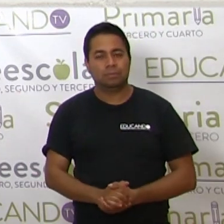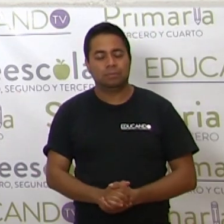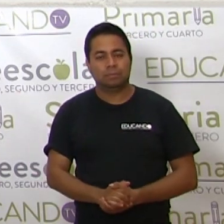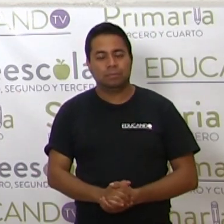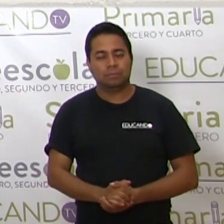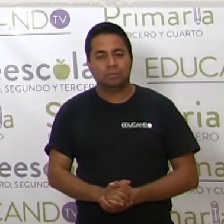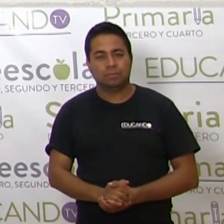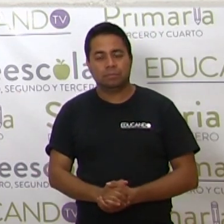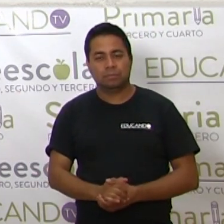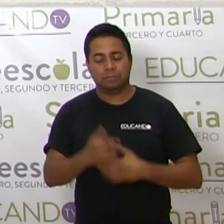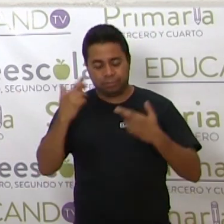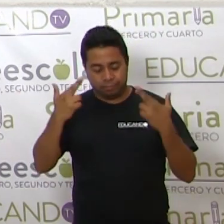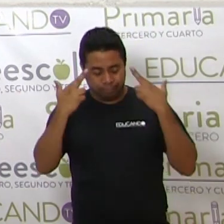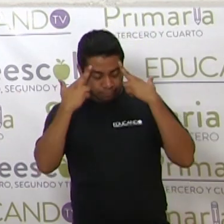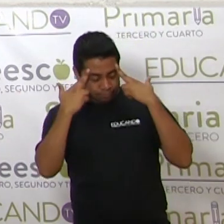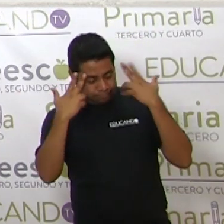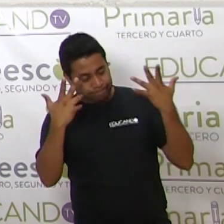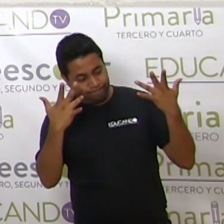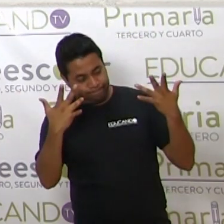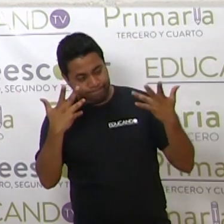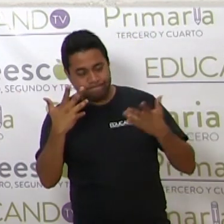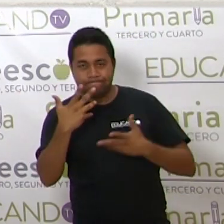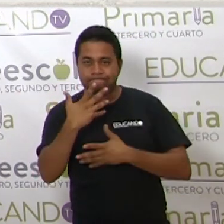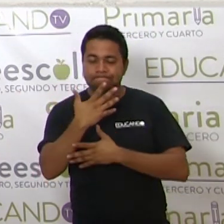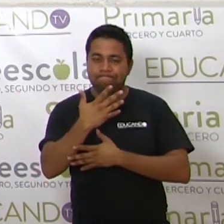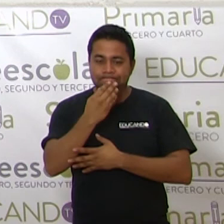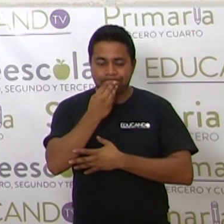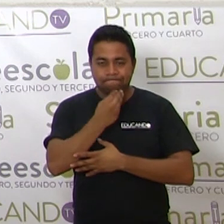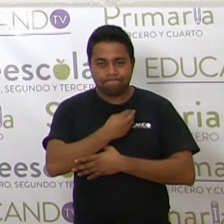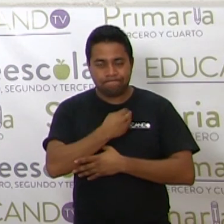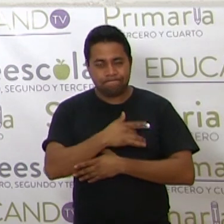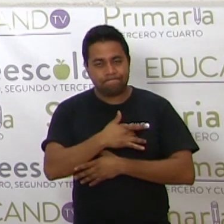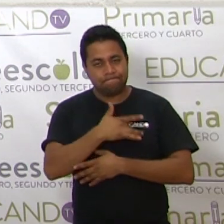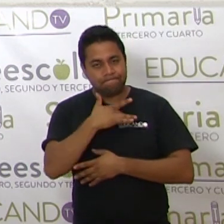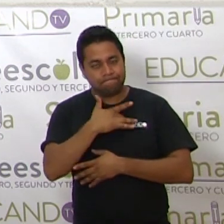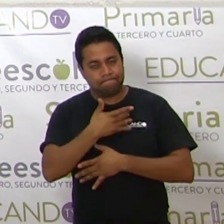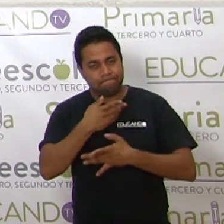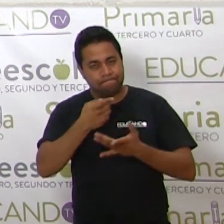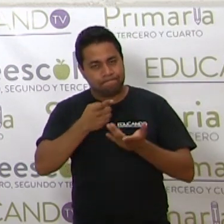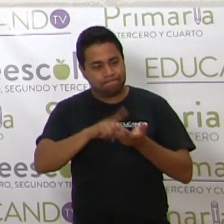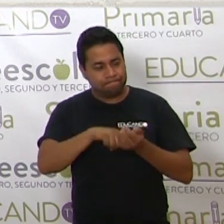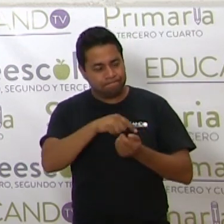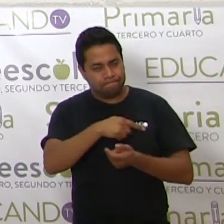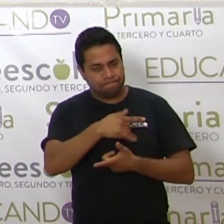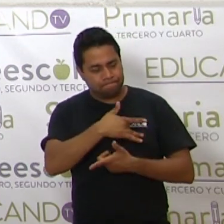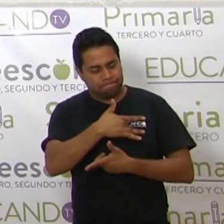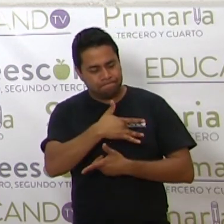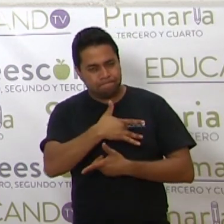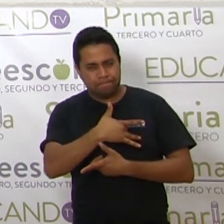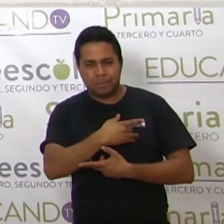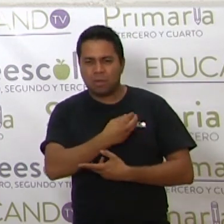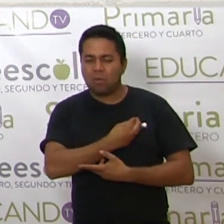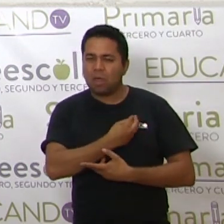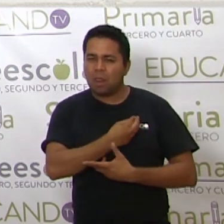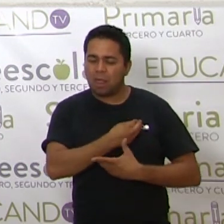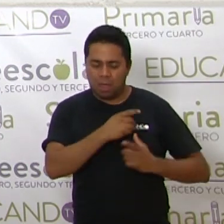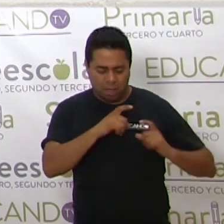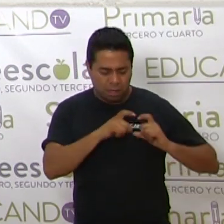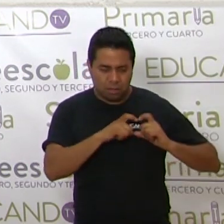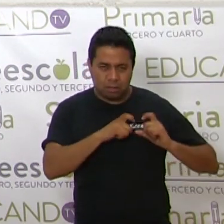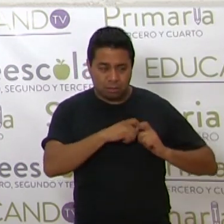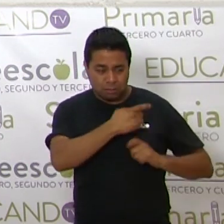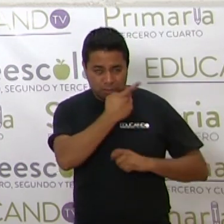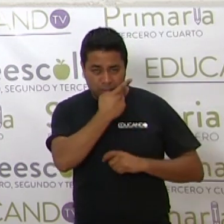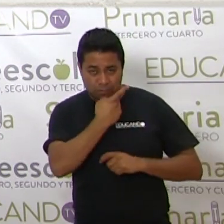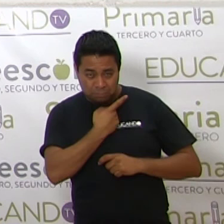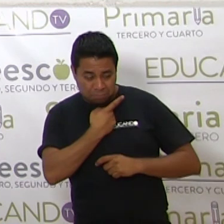el rey le dijo al fin es doloroso tener una pena encerrada en el corazón si no quiere decirme